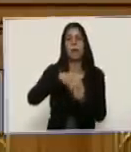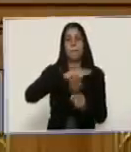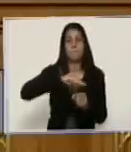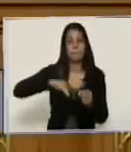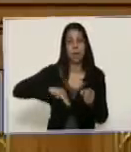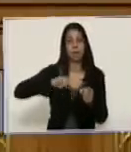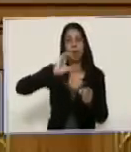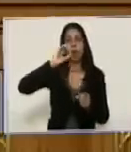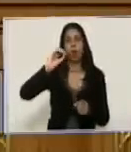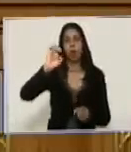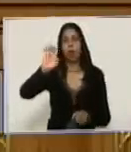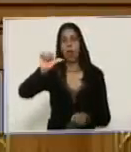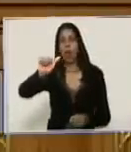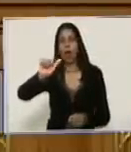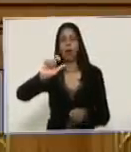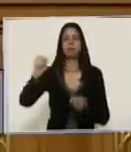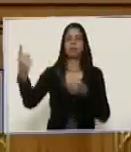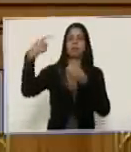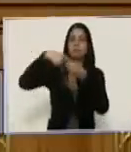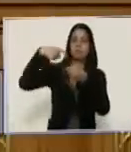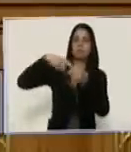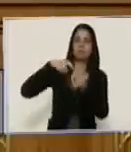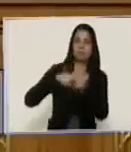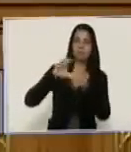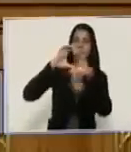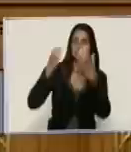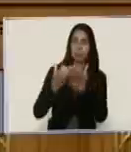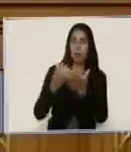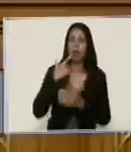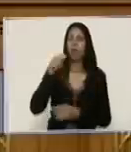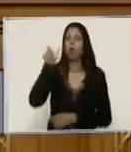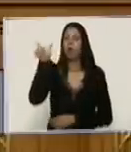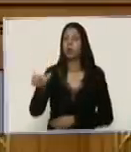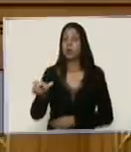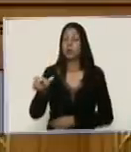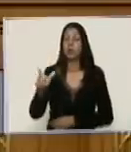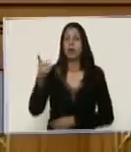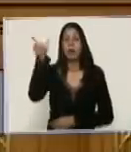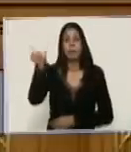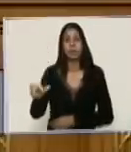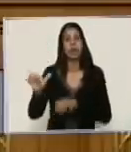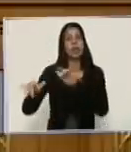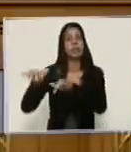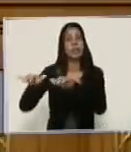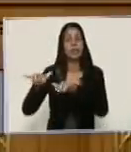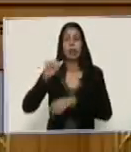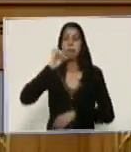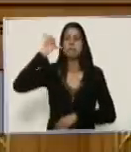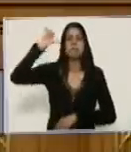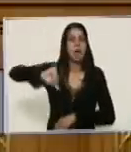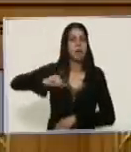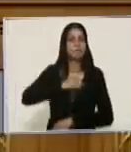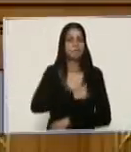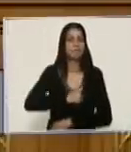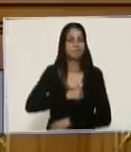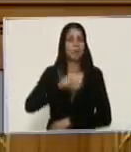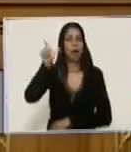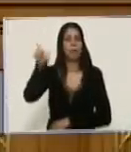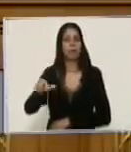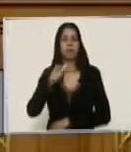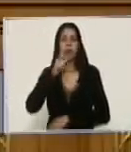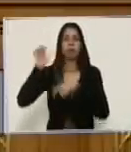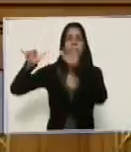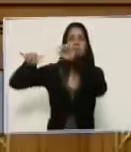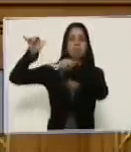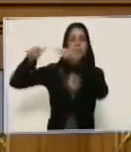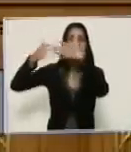miembros de la OEA, debe cumplir sus funciones. Lamentablemente, este hombre, que efectivamente sabemos cuál es su papel y cuáles son